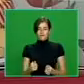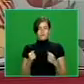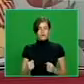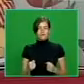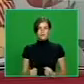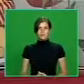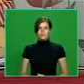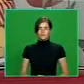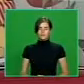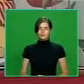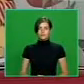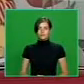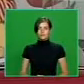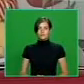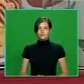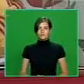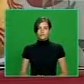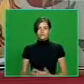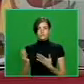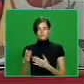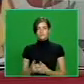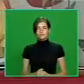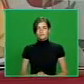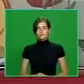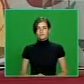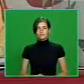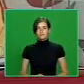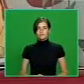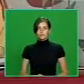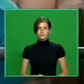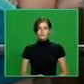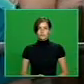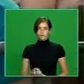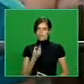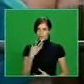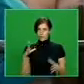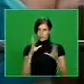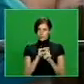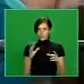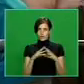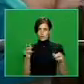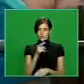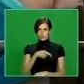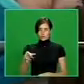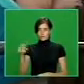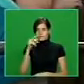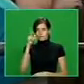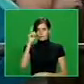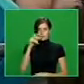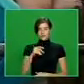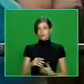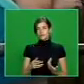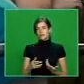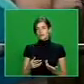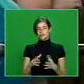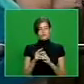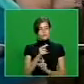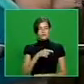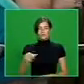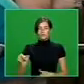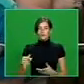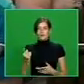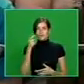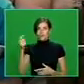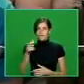fuerza adelante marián buenas noches a todos y todos presidentes y todos los que estamos los presentes y